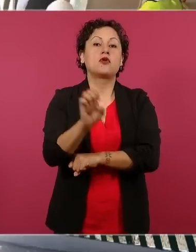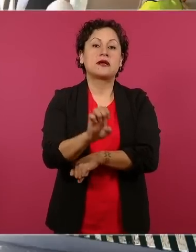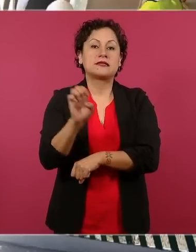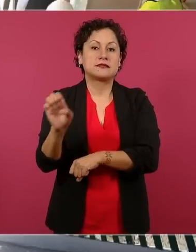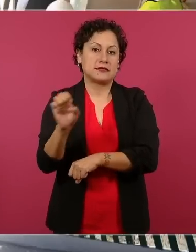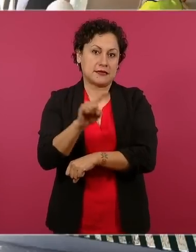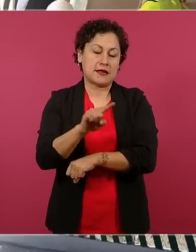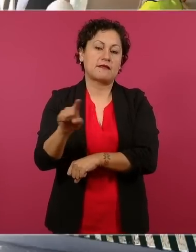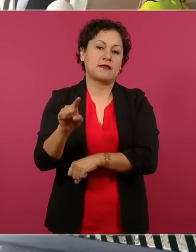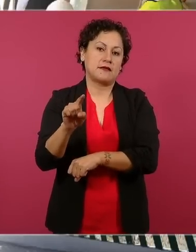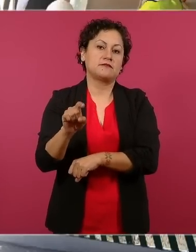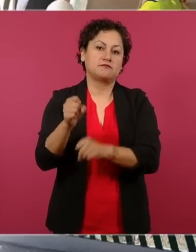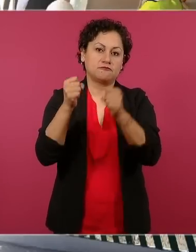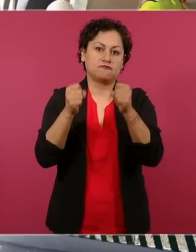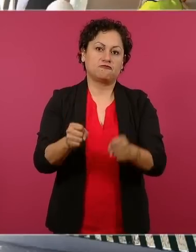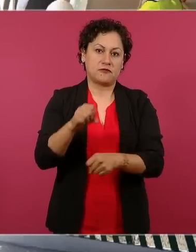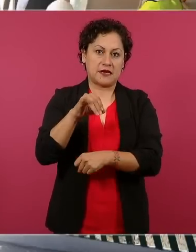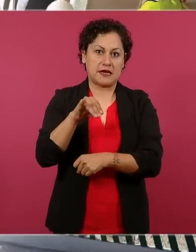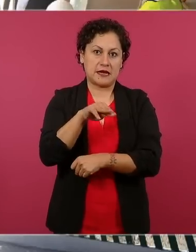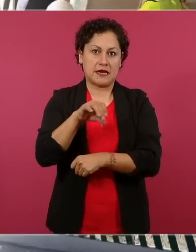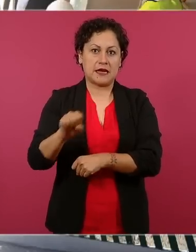el Materno Infantil de Tijuana, que ya